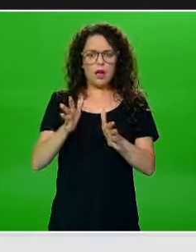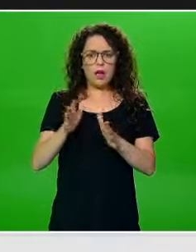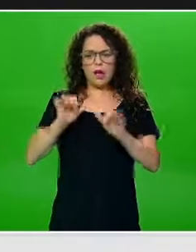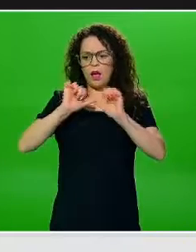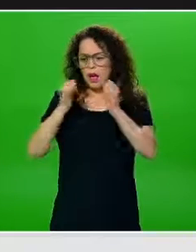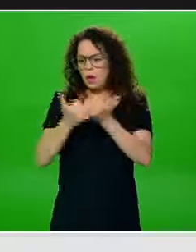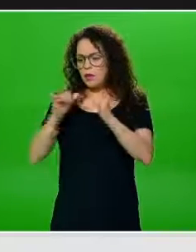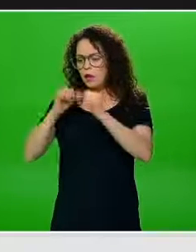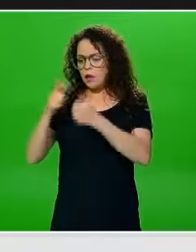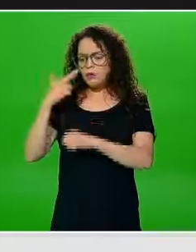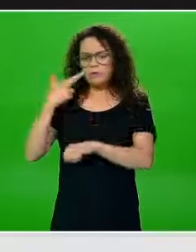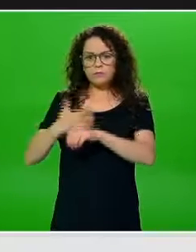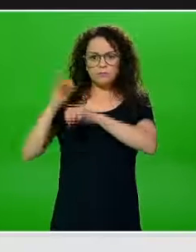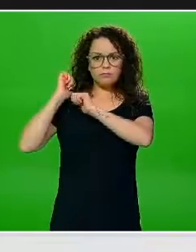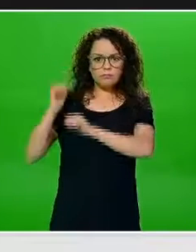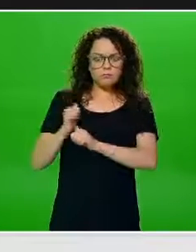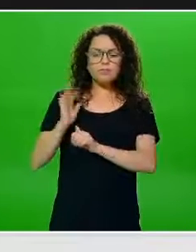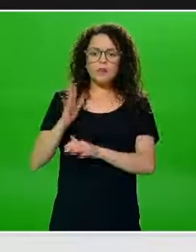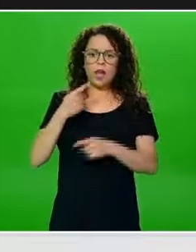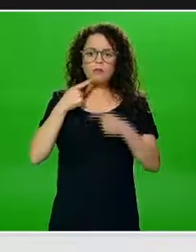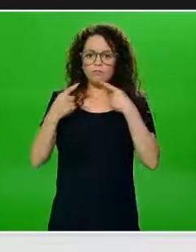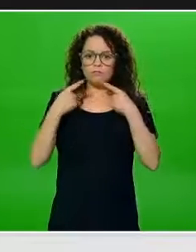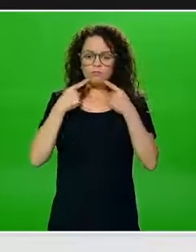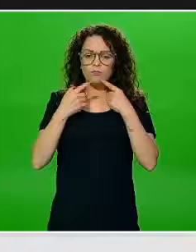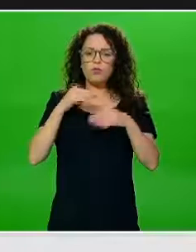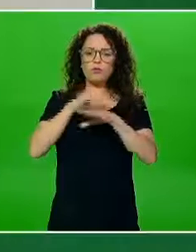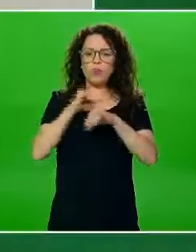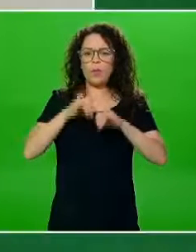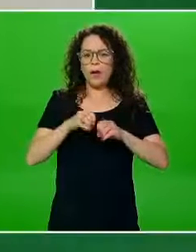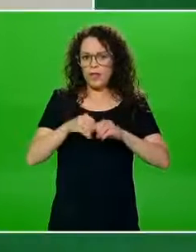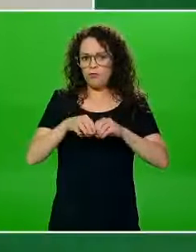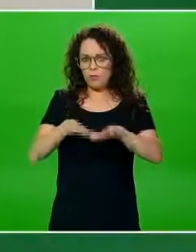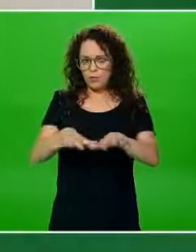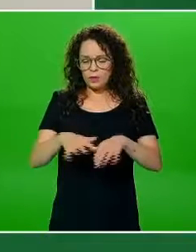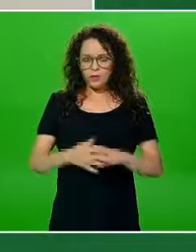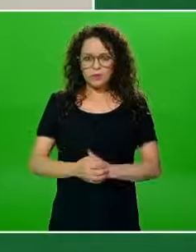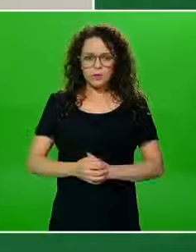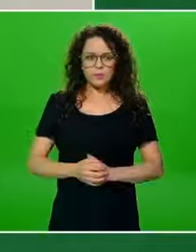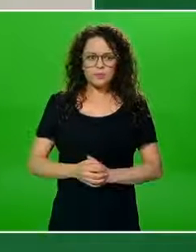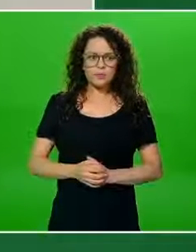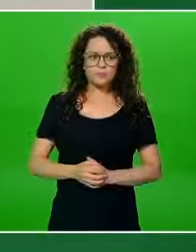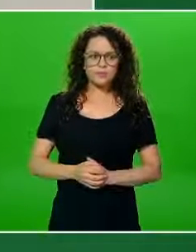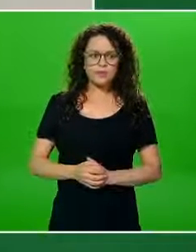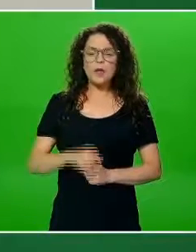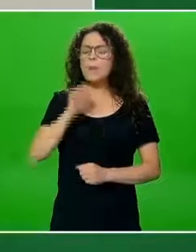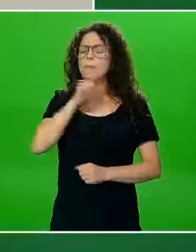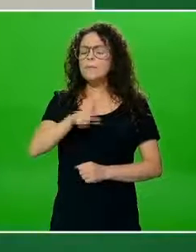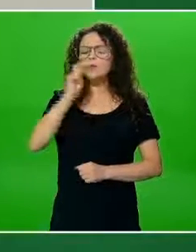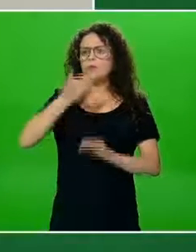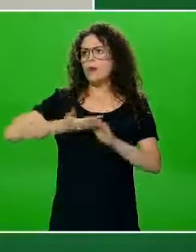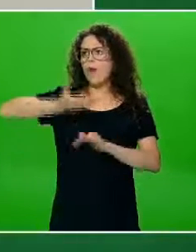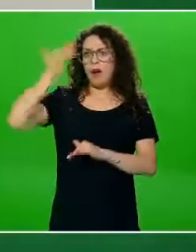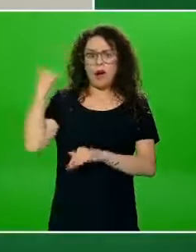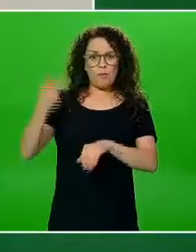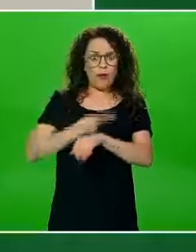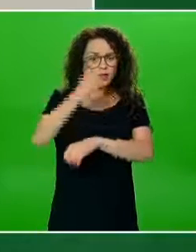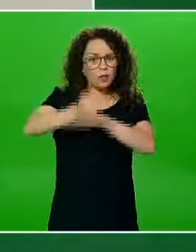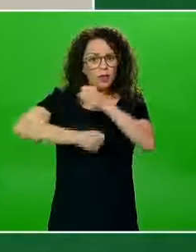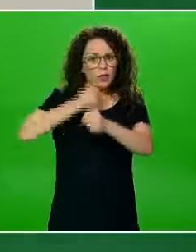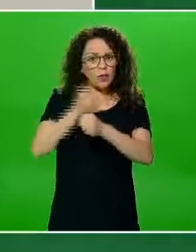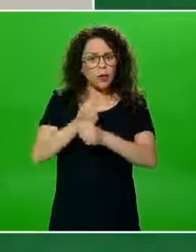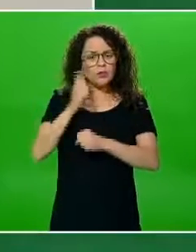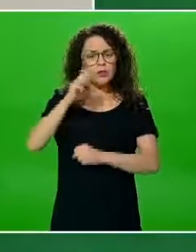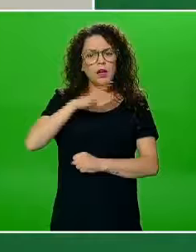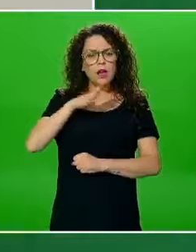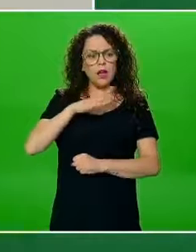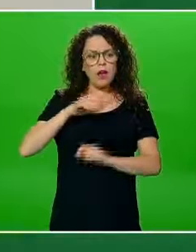que se encargan precisamente de los sistemas de información. Así como en su momento, desde el año pasado, tenemos la plataforma